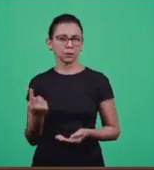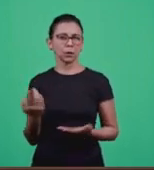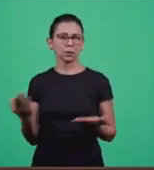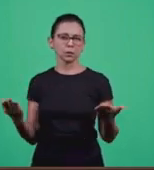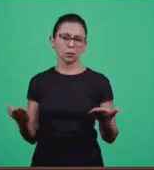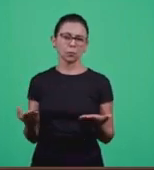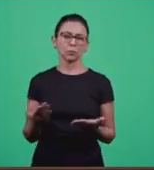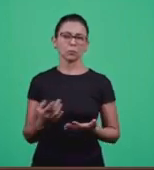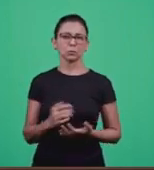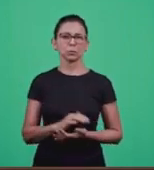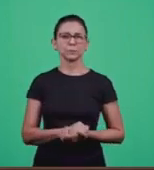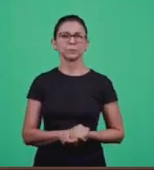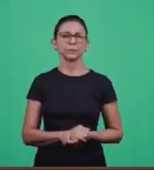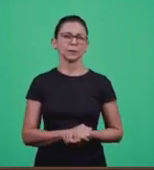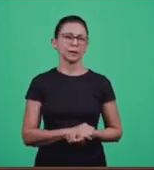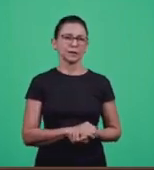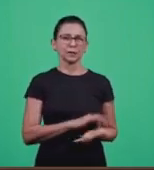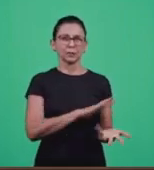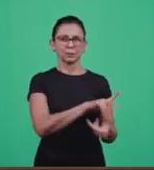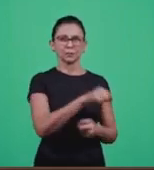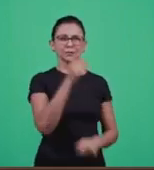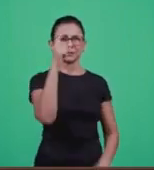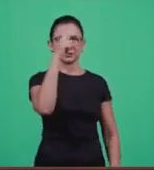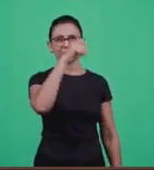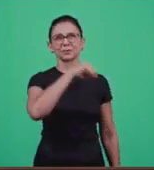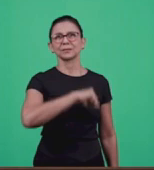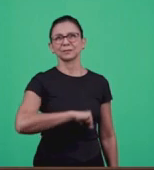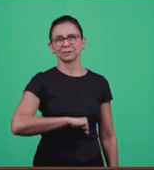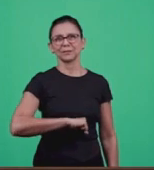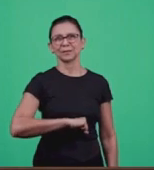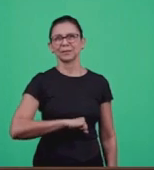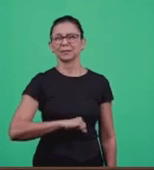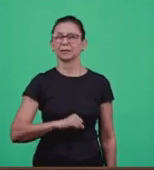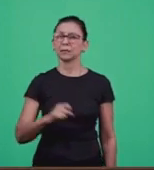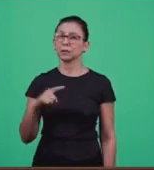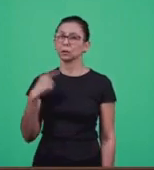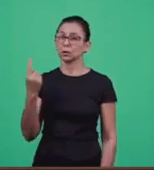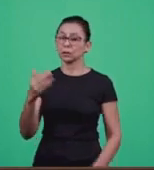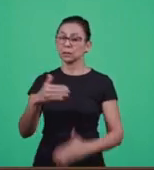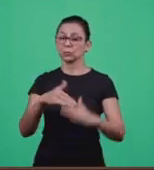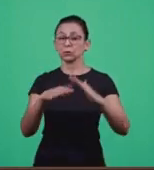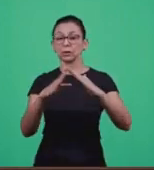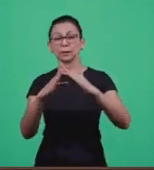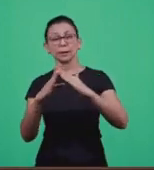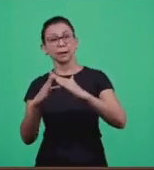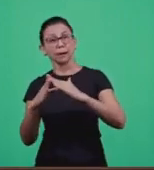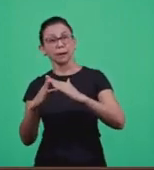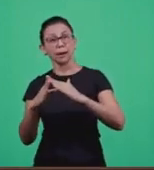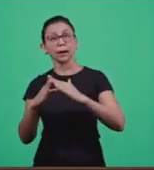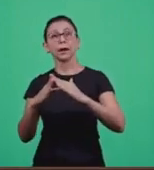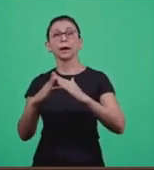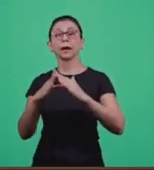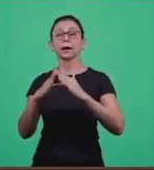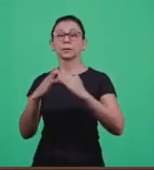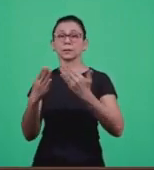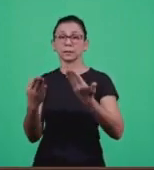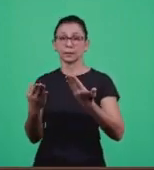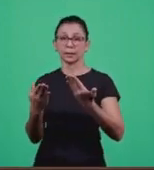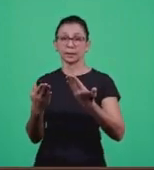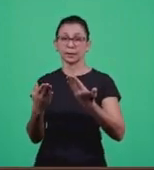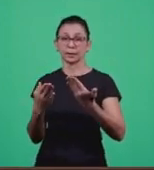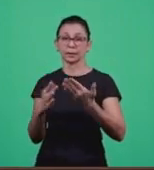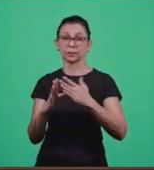eso, porque a pesar de lo que estamos viviendo el momento difícil, estamos en nuestras